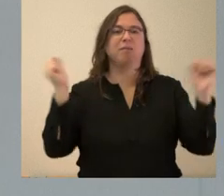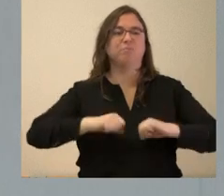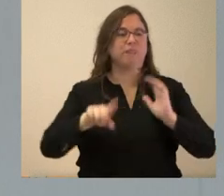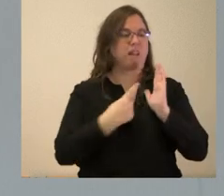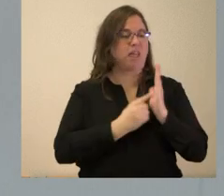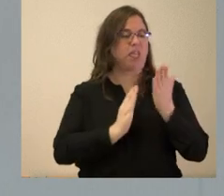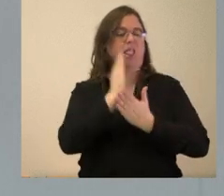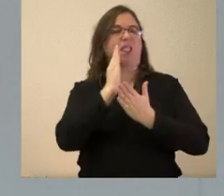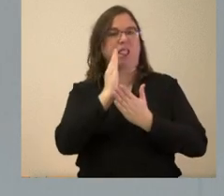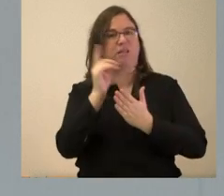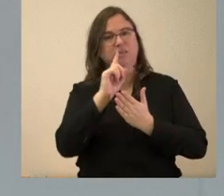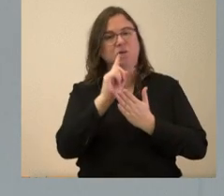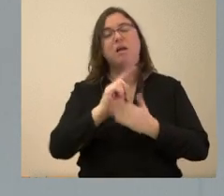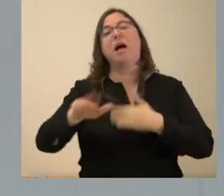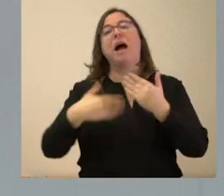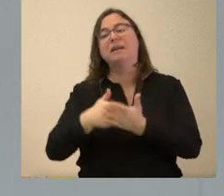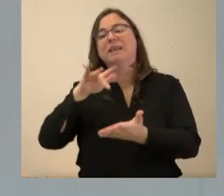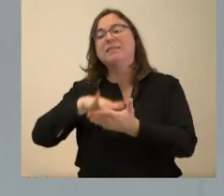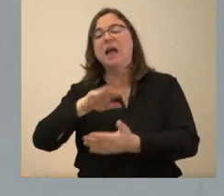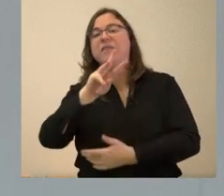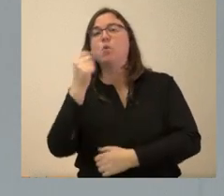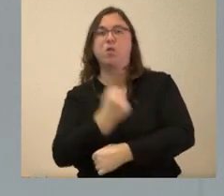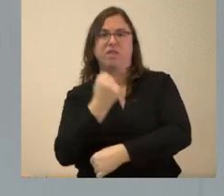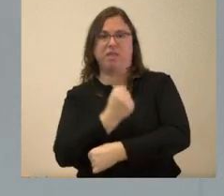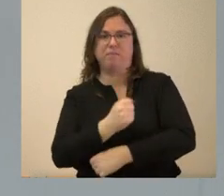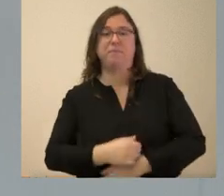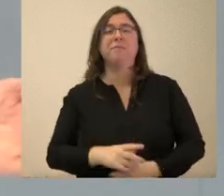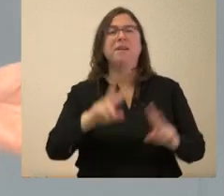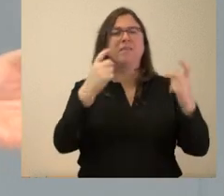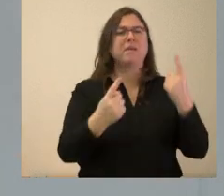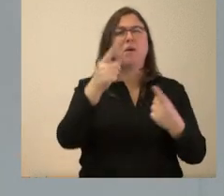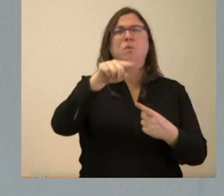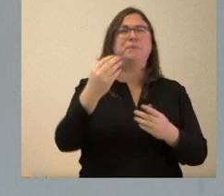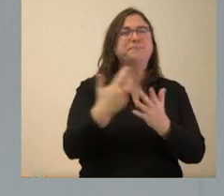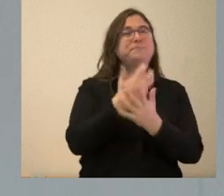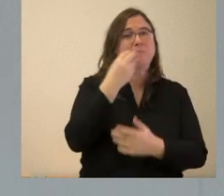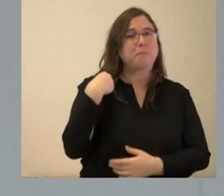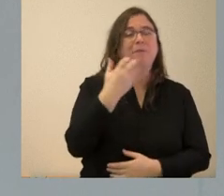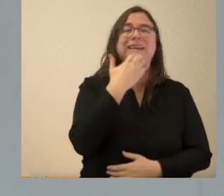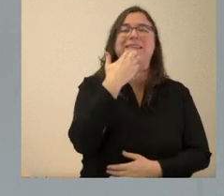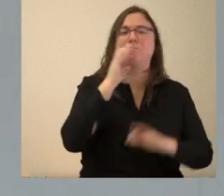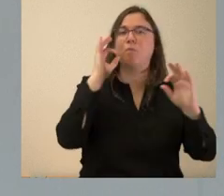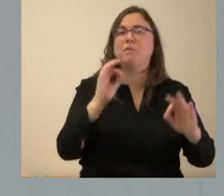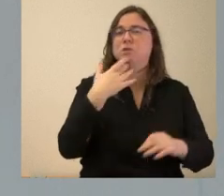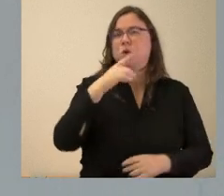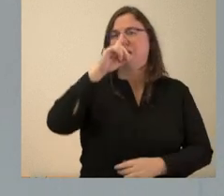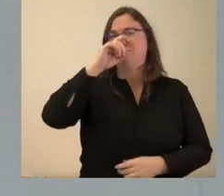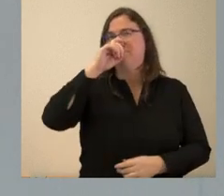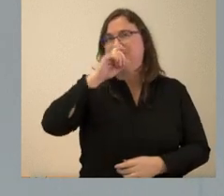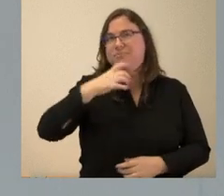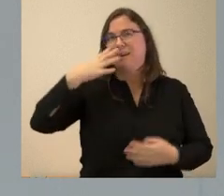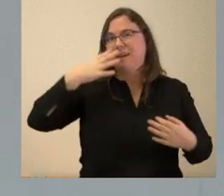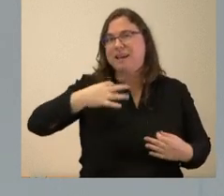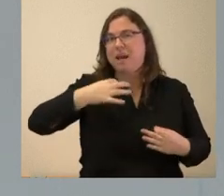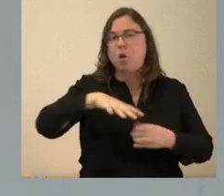nueva ley y dejarlo en vigencia hasta el 31 de diciembre habían algunas cuestiones usted me pedía algún caso concreto pues por ejemplo creo recordar que en el ámbito de